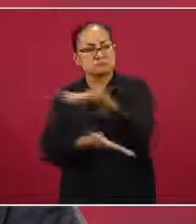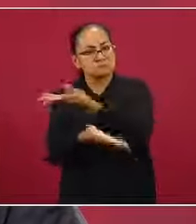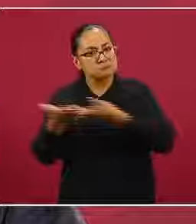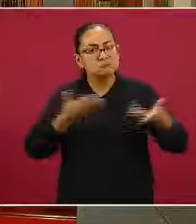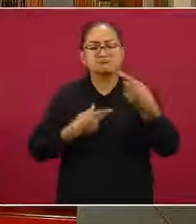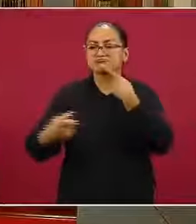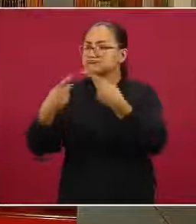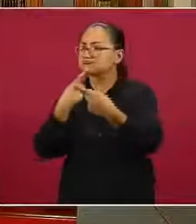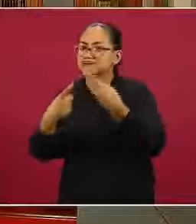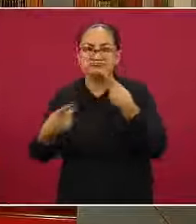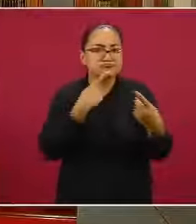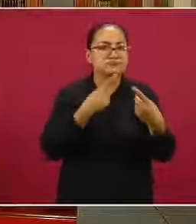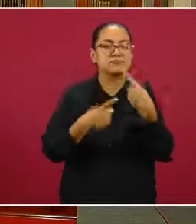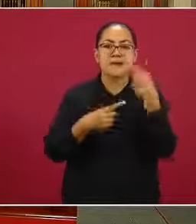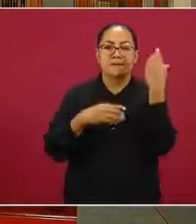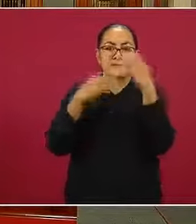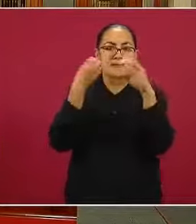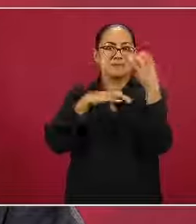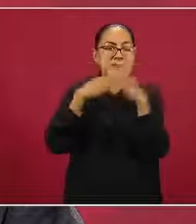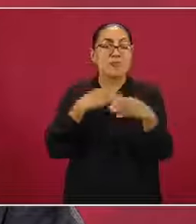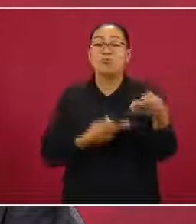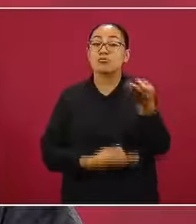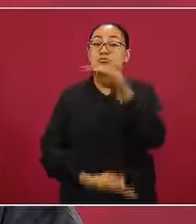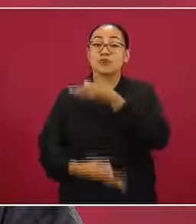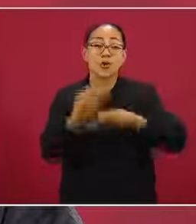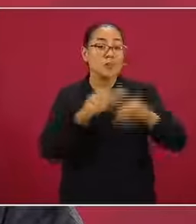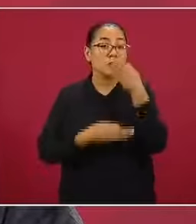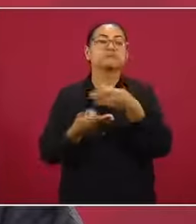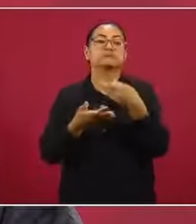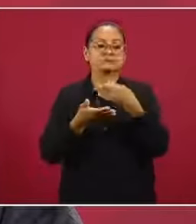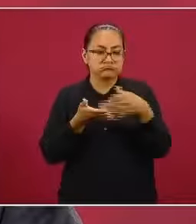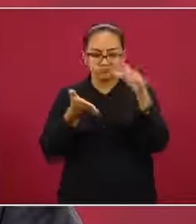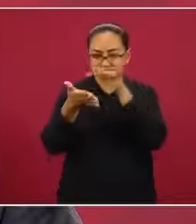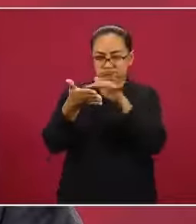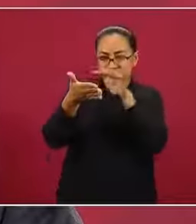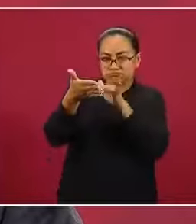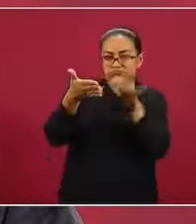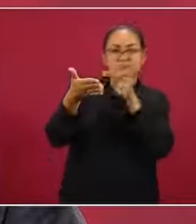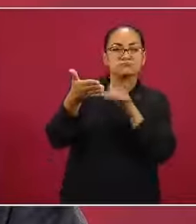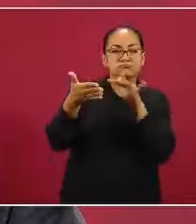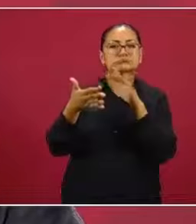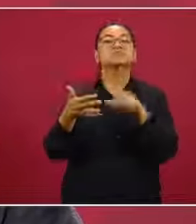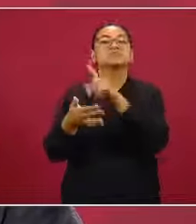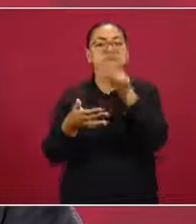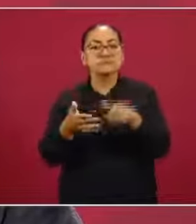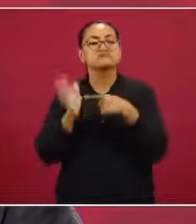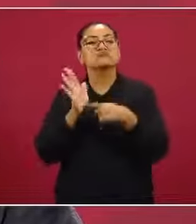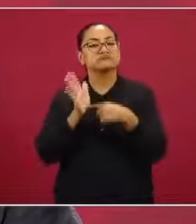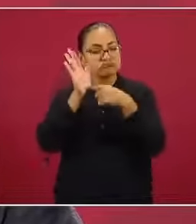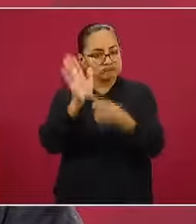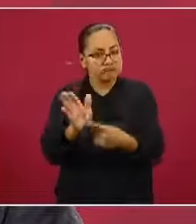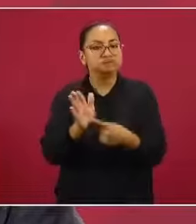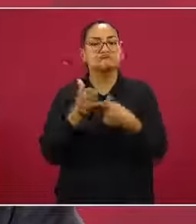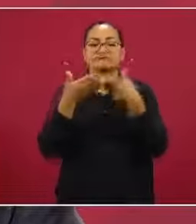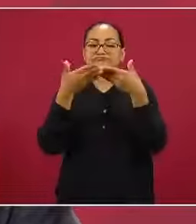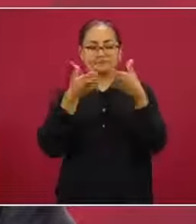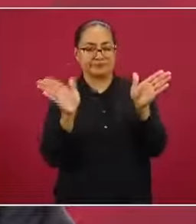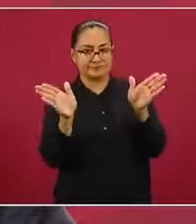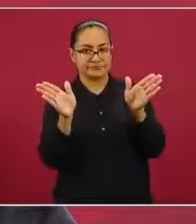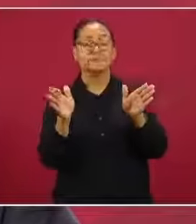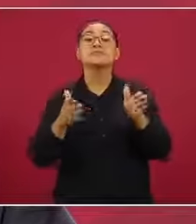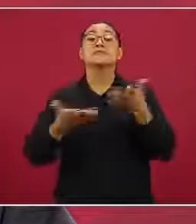descargar todos y cada uno de los comentarios a satisfacción pública. Y por eso les agradezco también a nombre